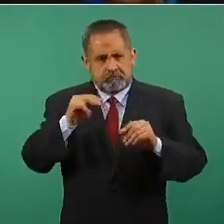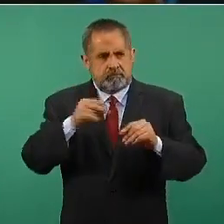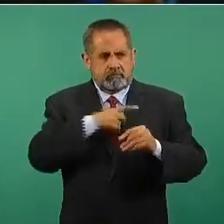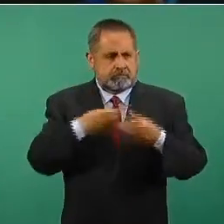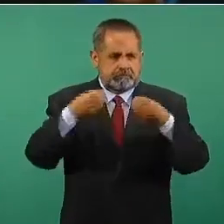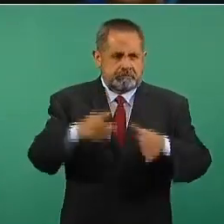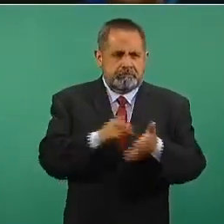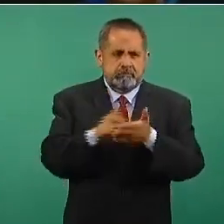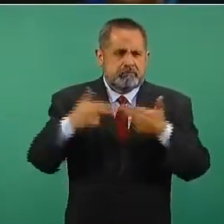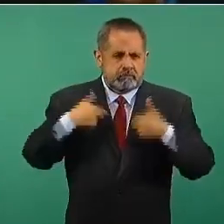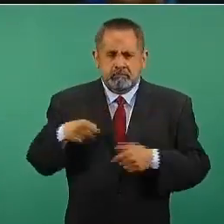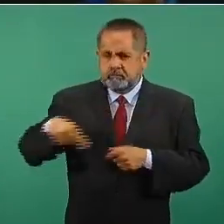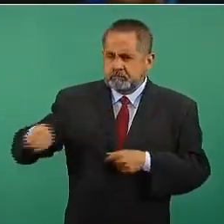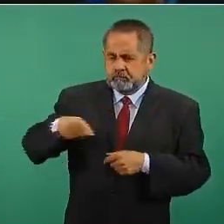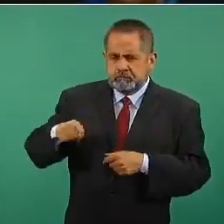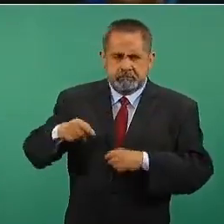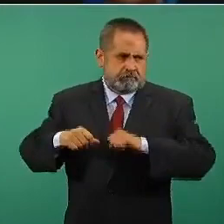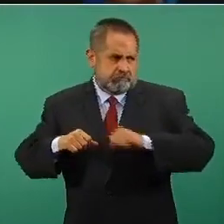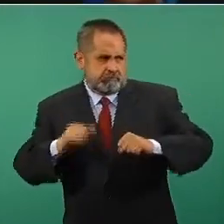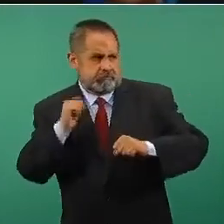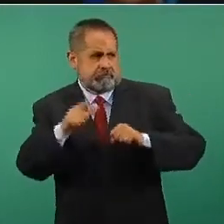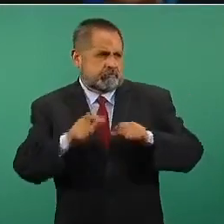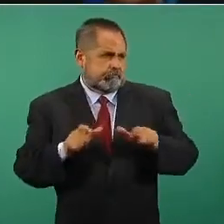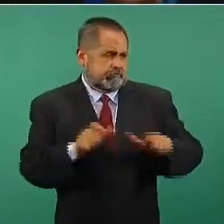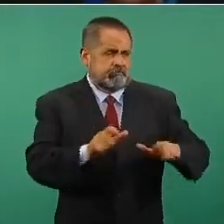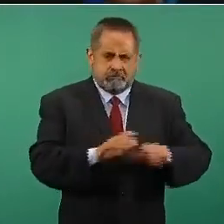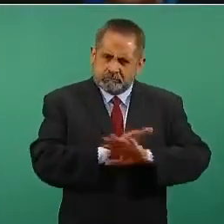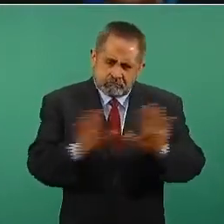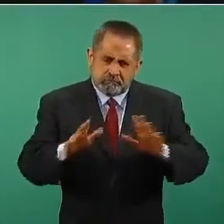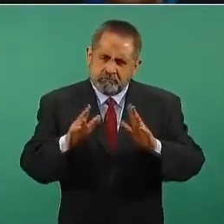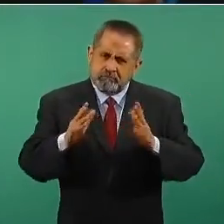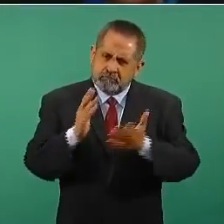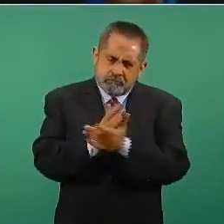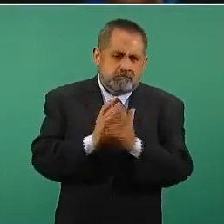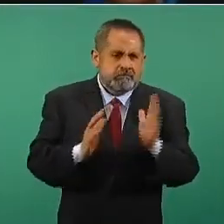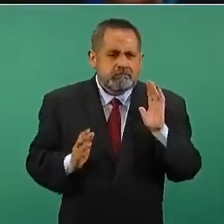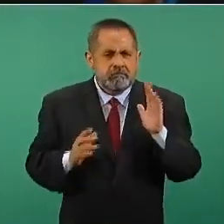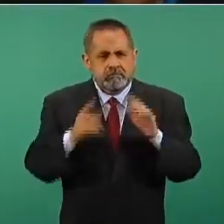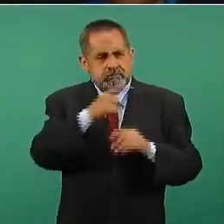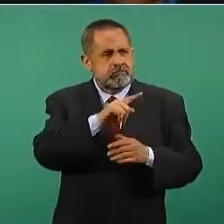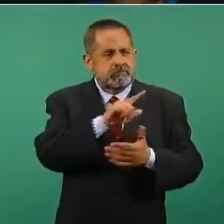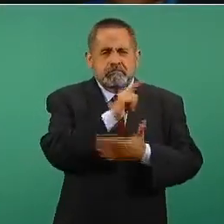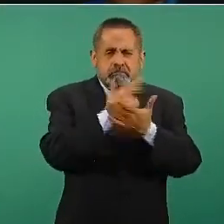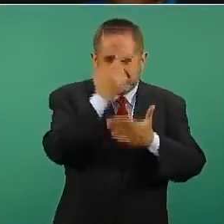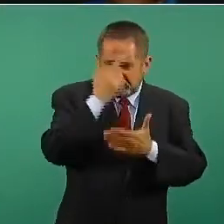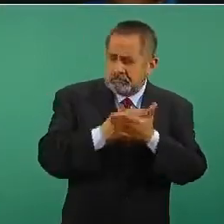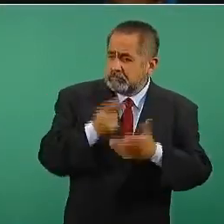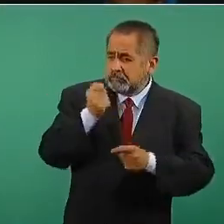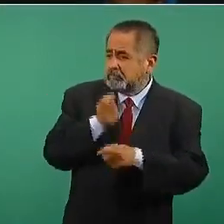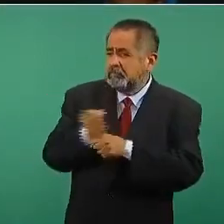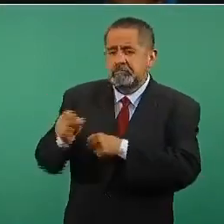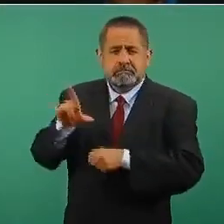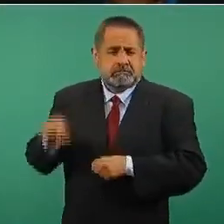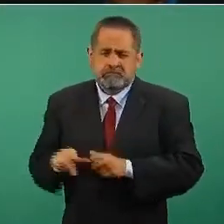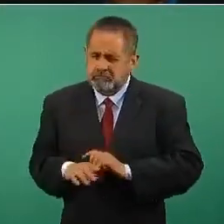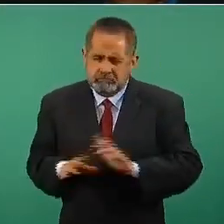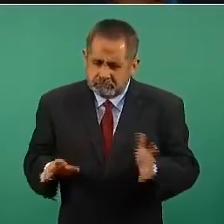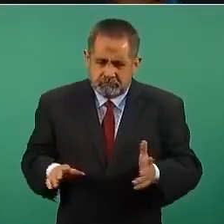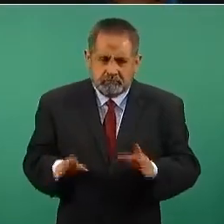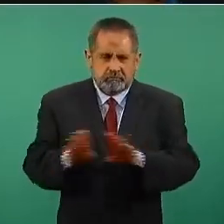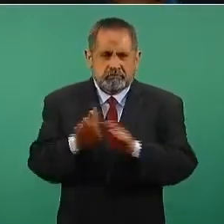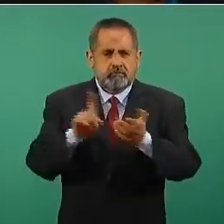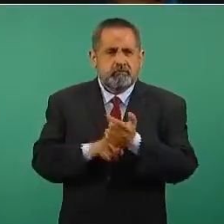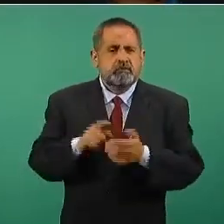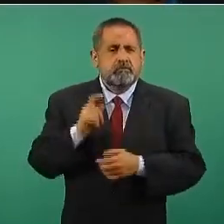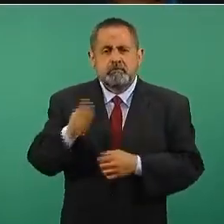menos, pero sí una respuesta para que ya se dejen de cometer estos actos delictivos, este tipo de violencia, e